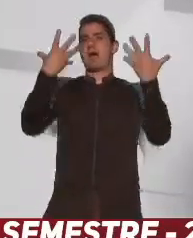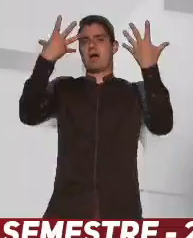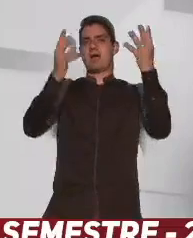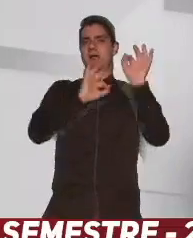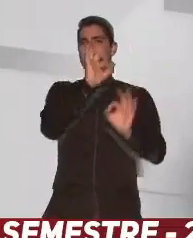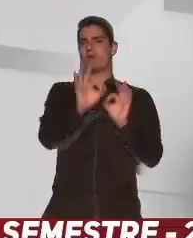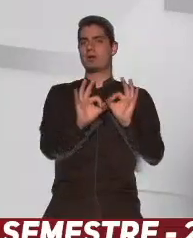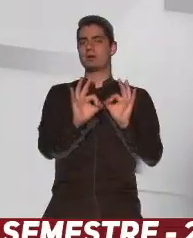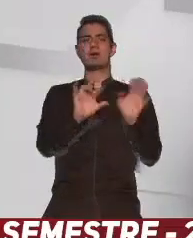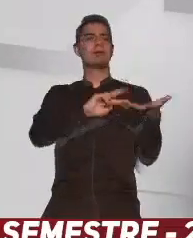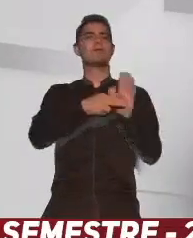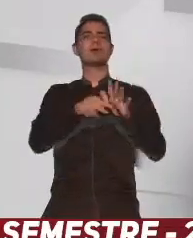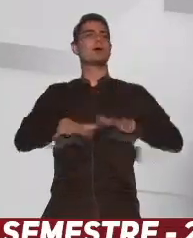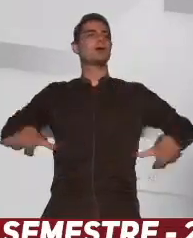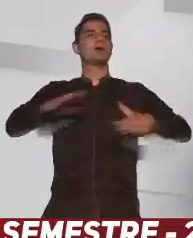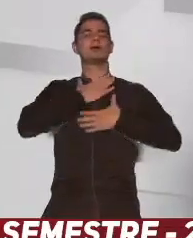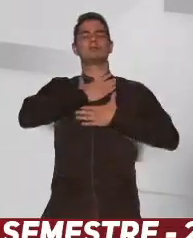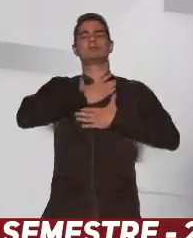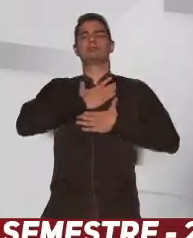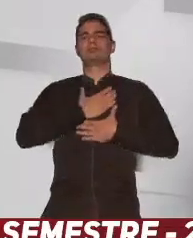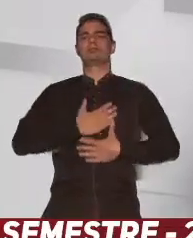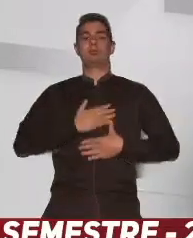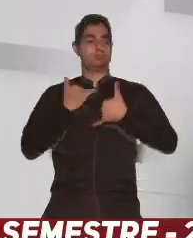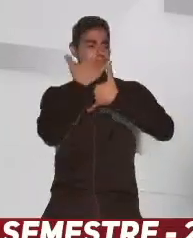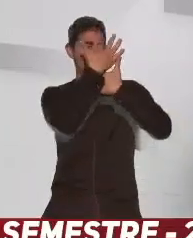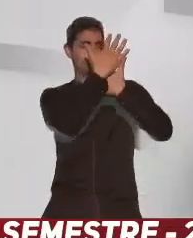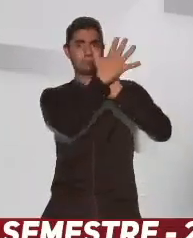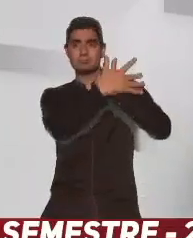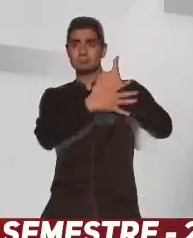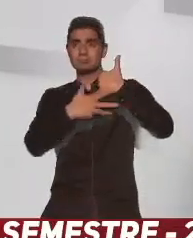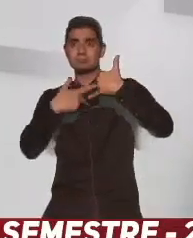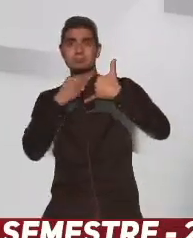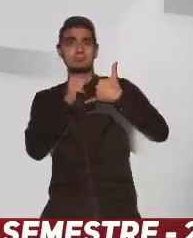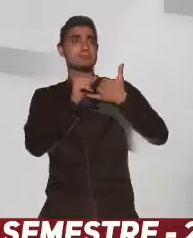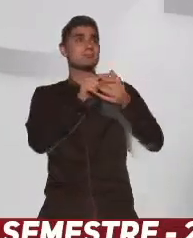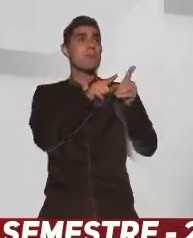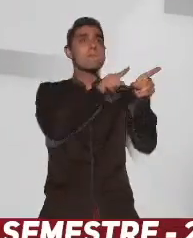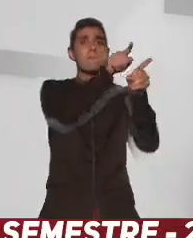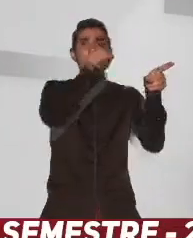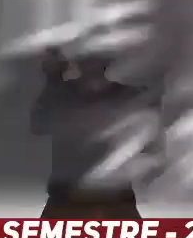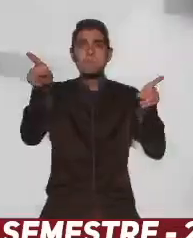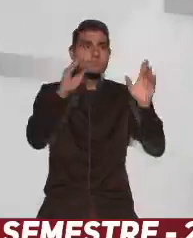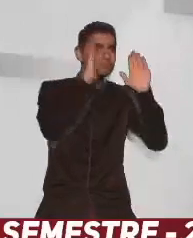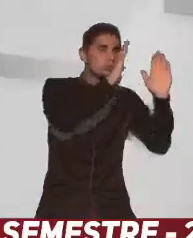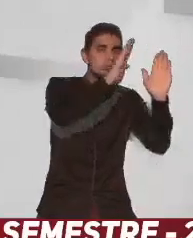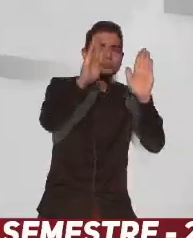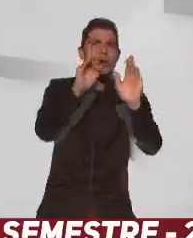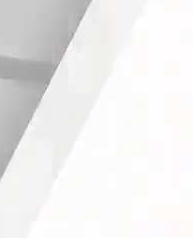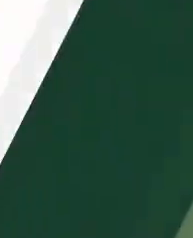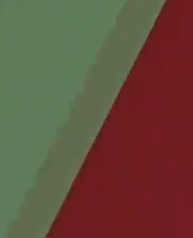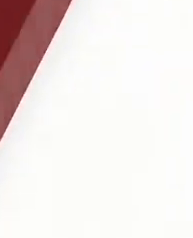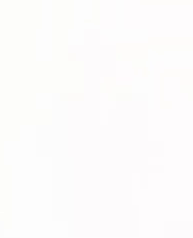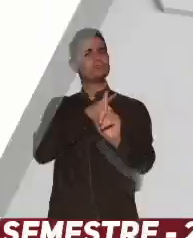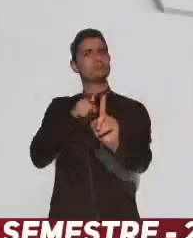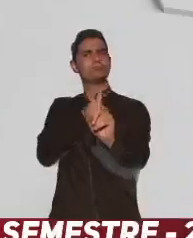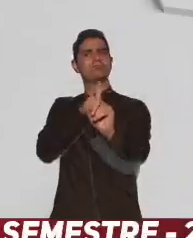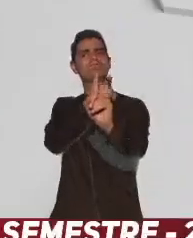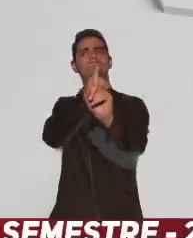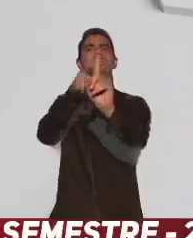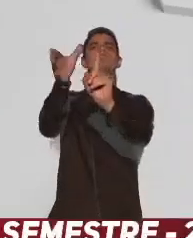las zonas más deprimidas de la población, contribuyendo a la búsqueda de caminos que conduzcan hacia la paz de nuestra